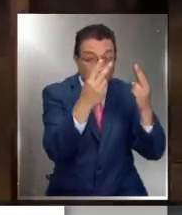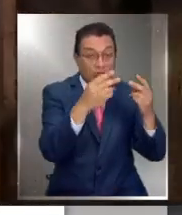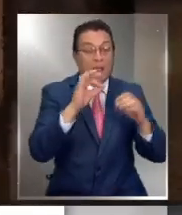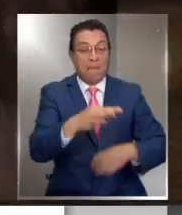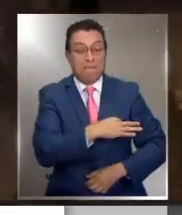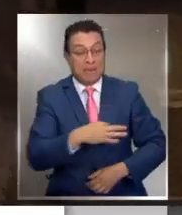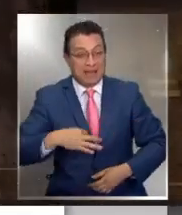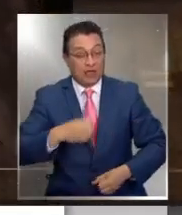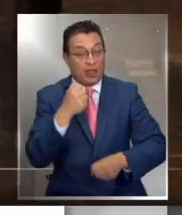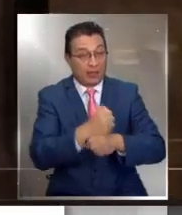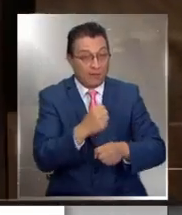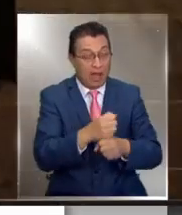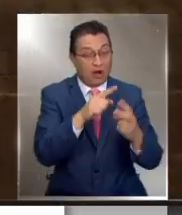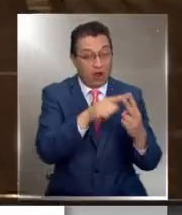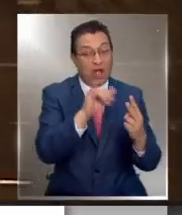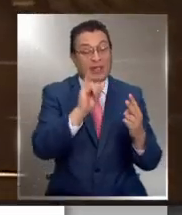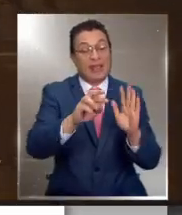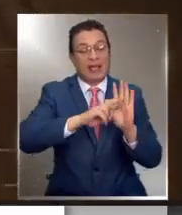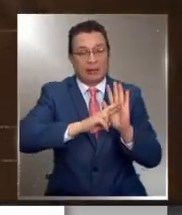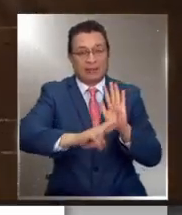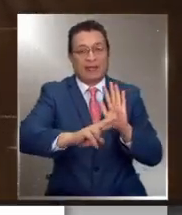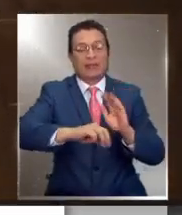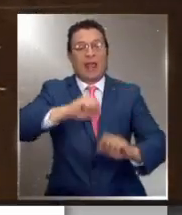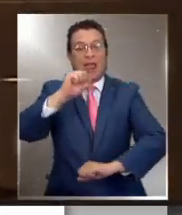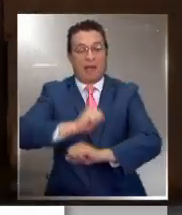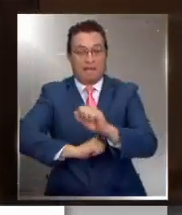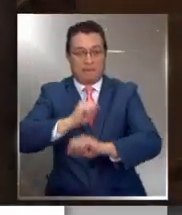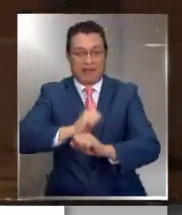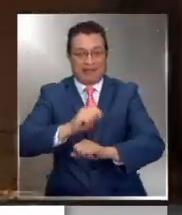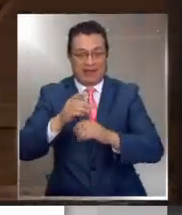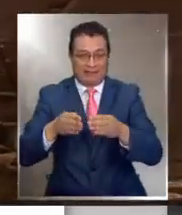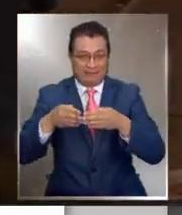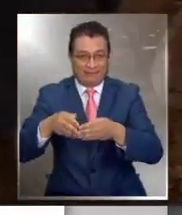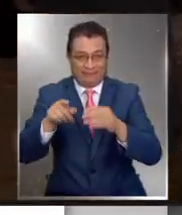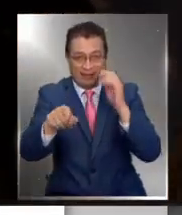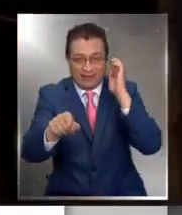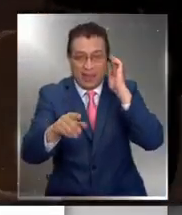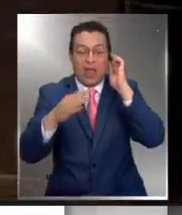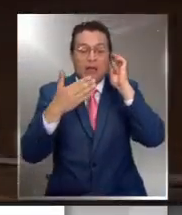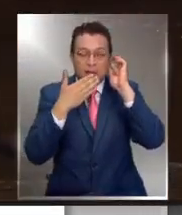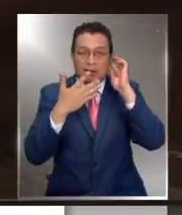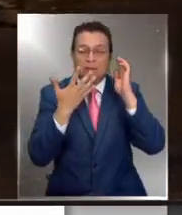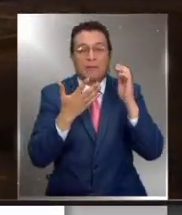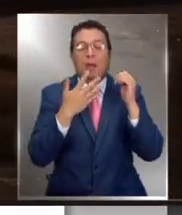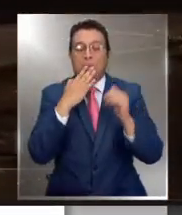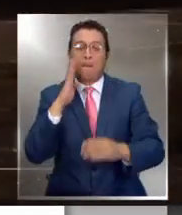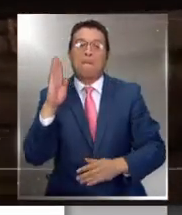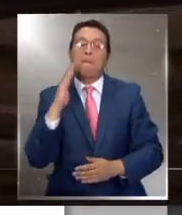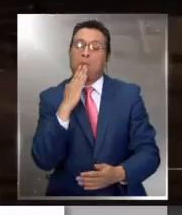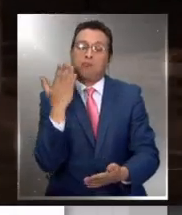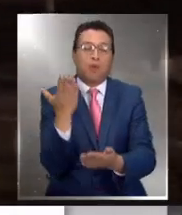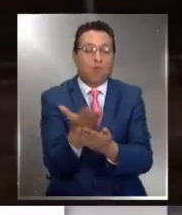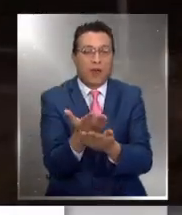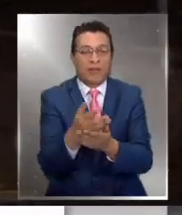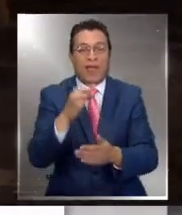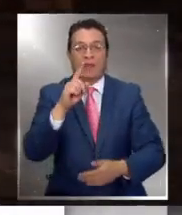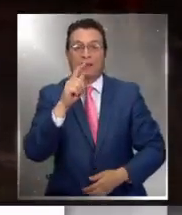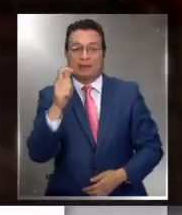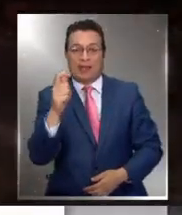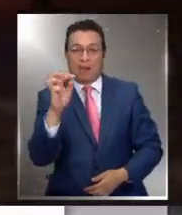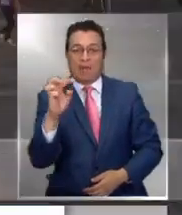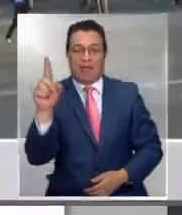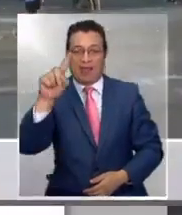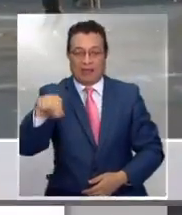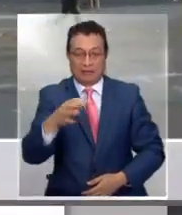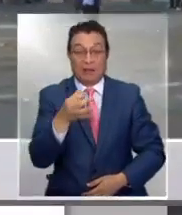del Trabajo y también representantes de la empresa portuaria, sobre la base de una propuesta que envió TPS y que dice